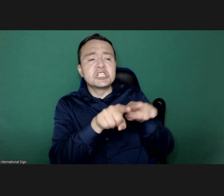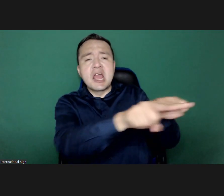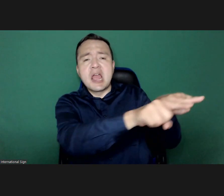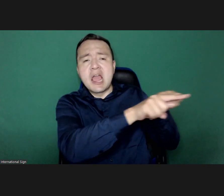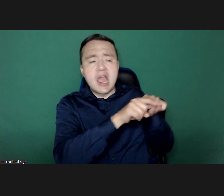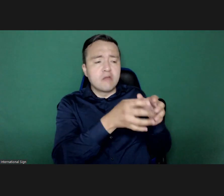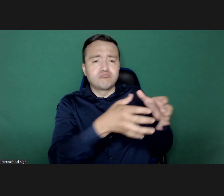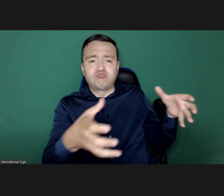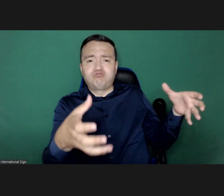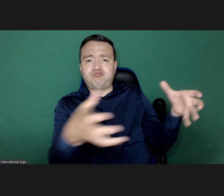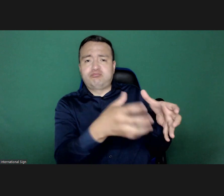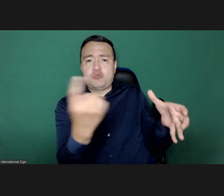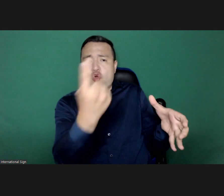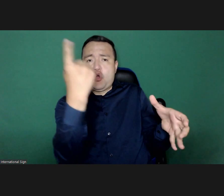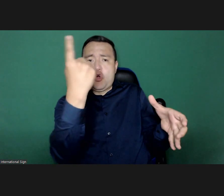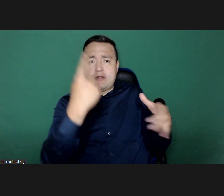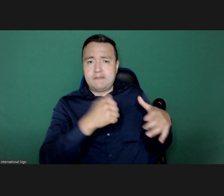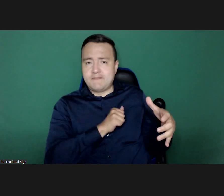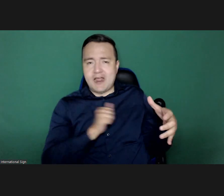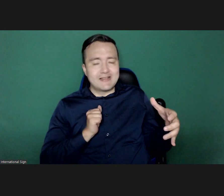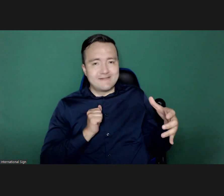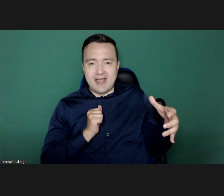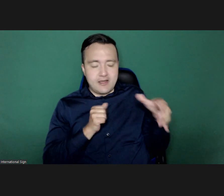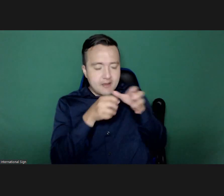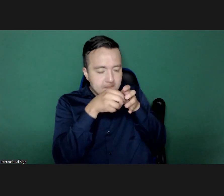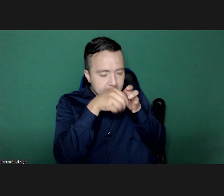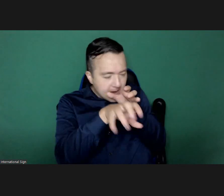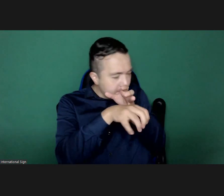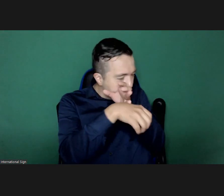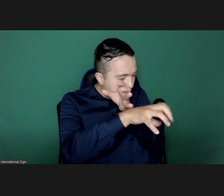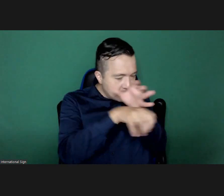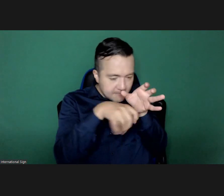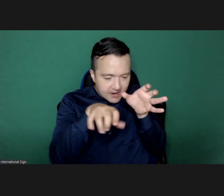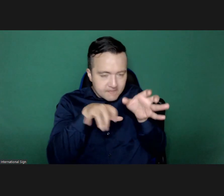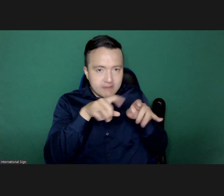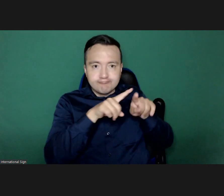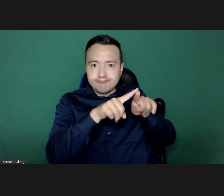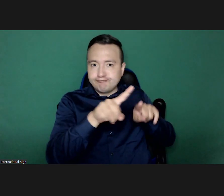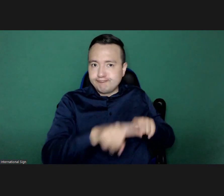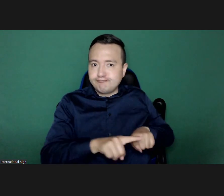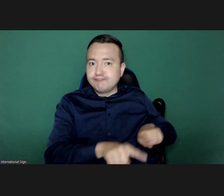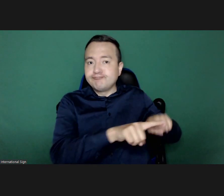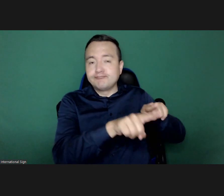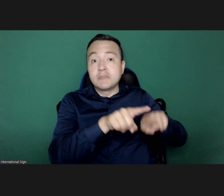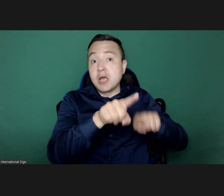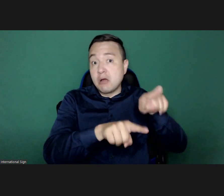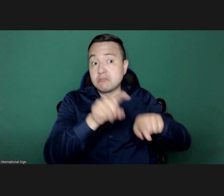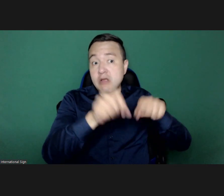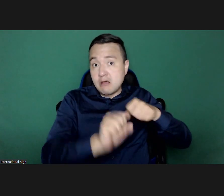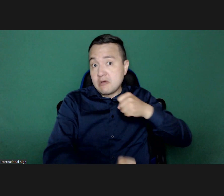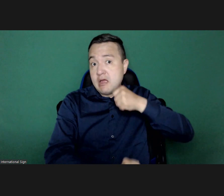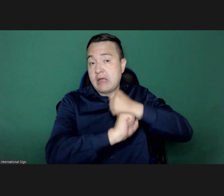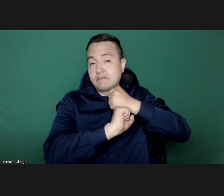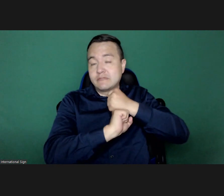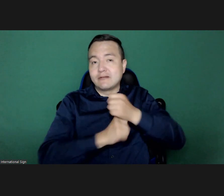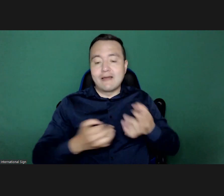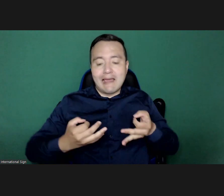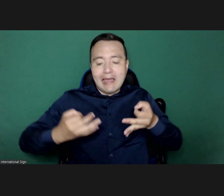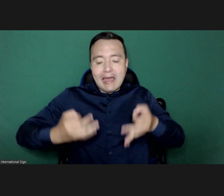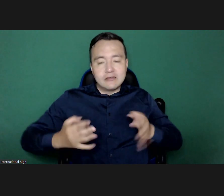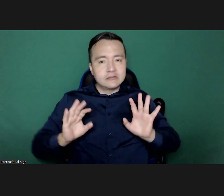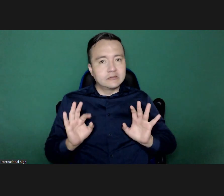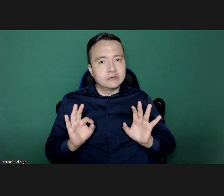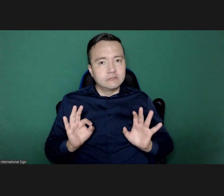privado en donde podrían trabajar como colaboradores éticos y ayudar a desarrollar